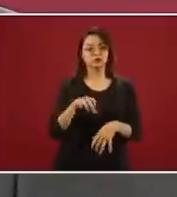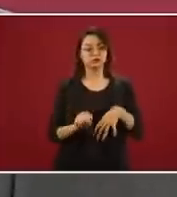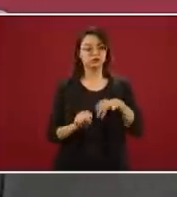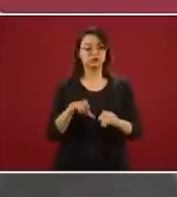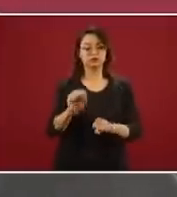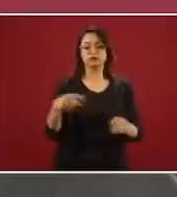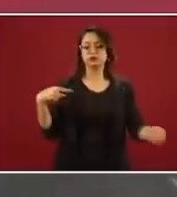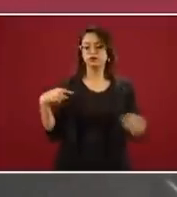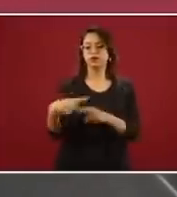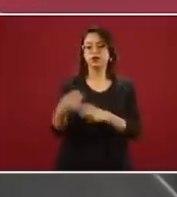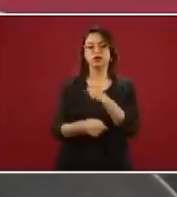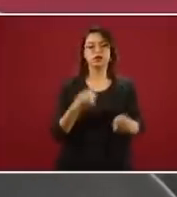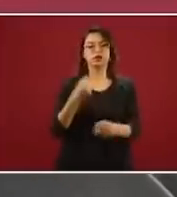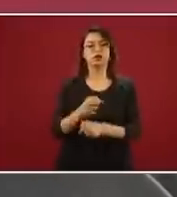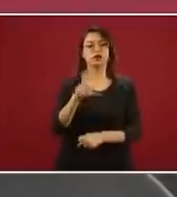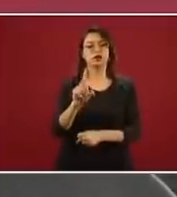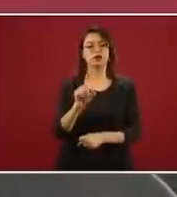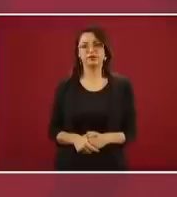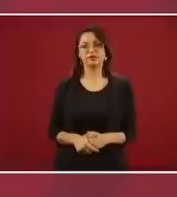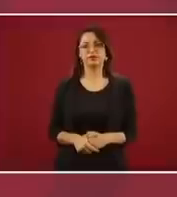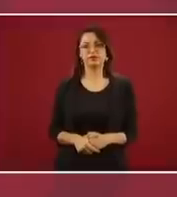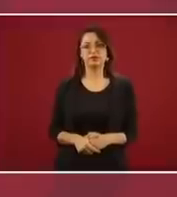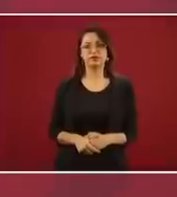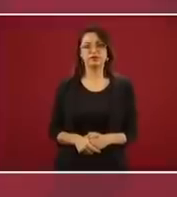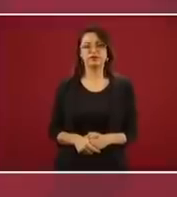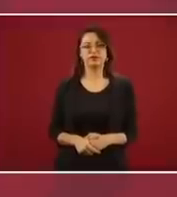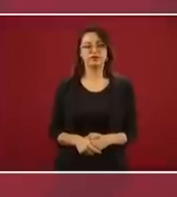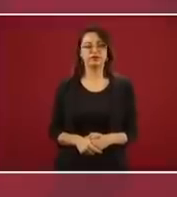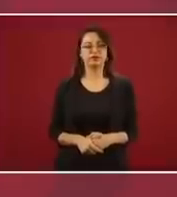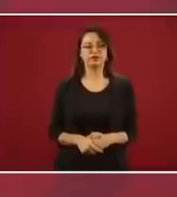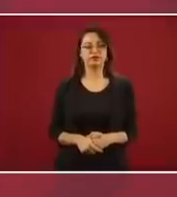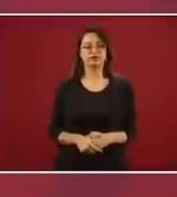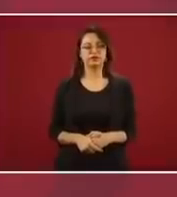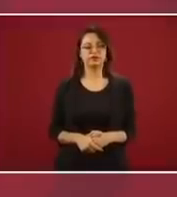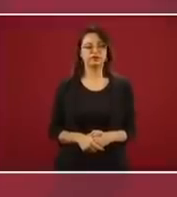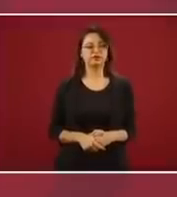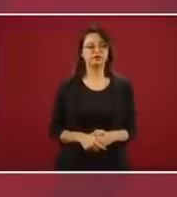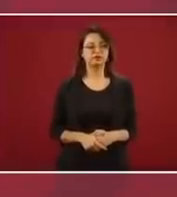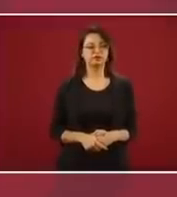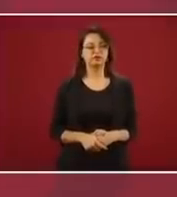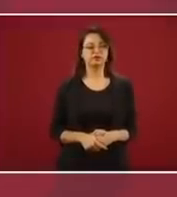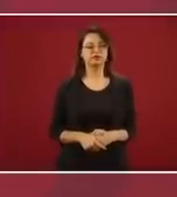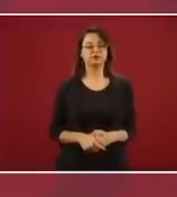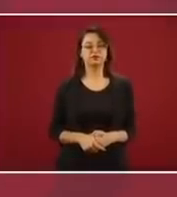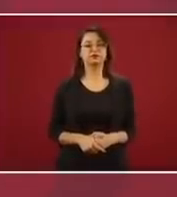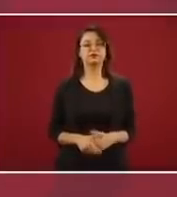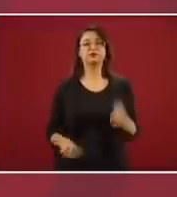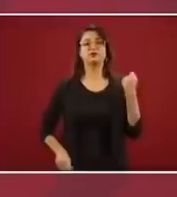este año como 35,000 millones. Y ya tenemos resuelto de dónde